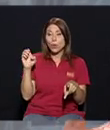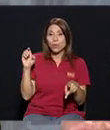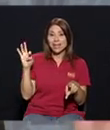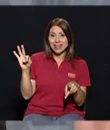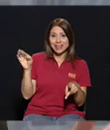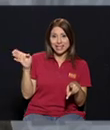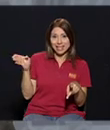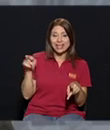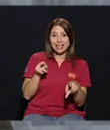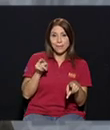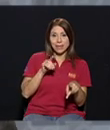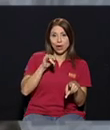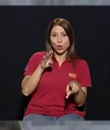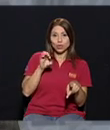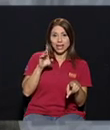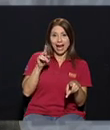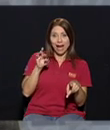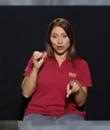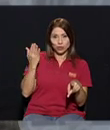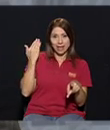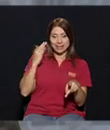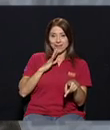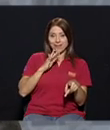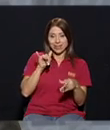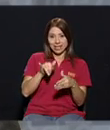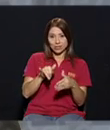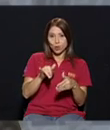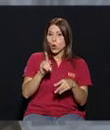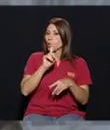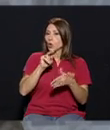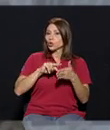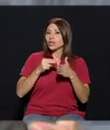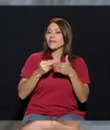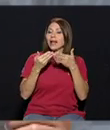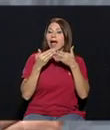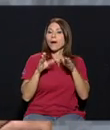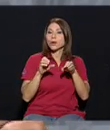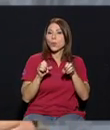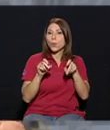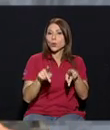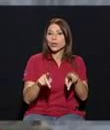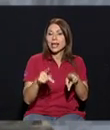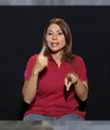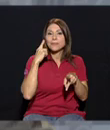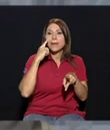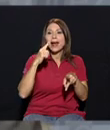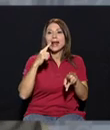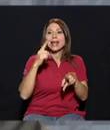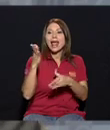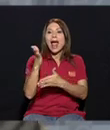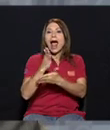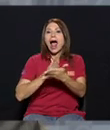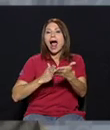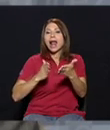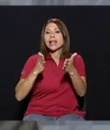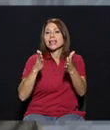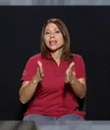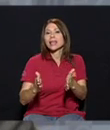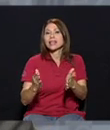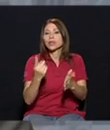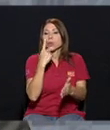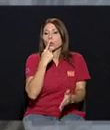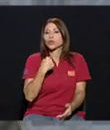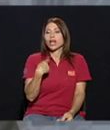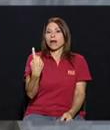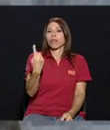también José Carlos se refería a eso en su oportunidad, para que alguien pretenda imponernos lo que